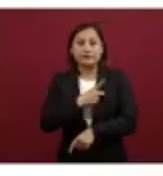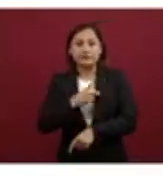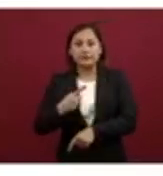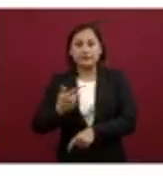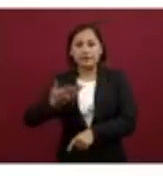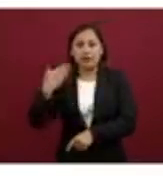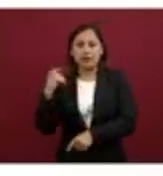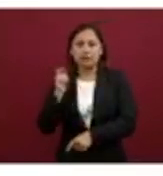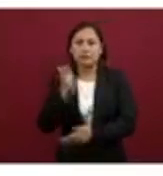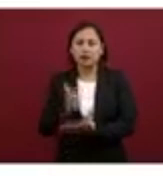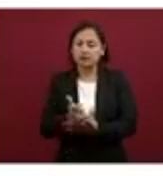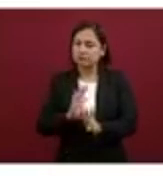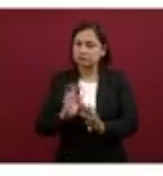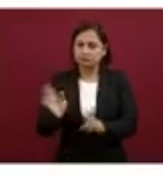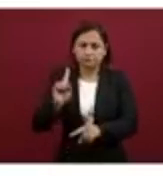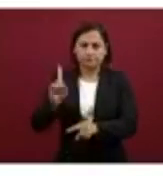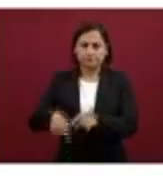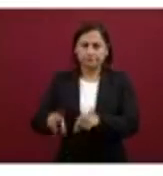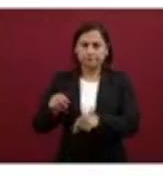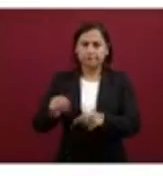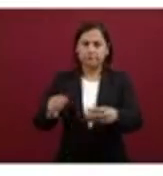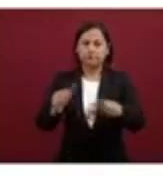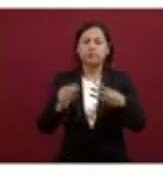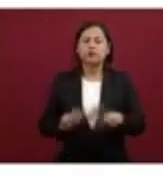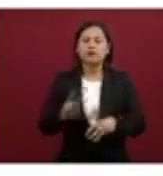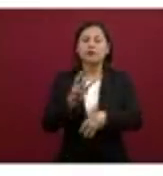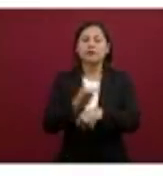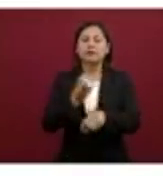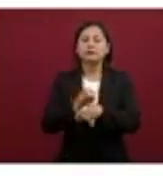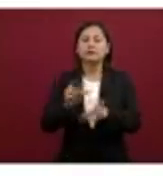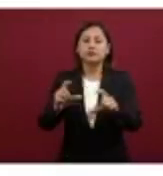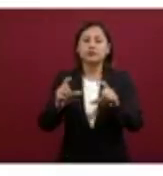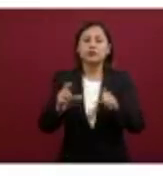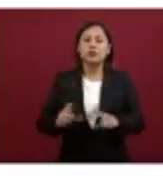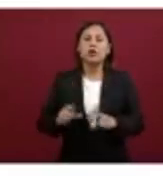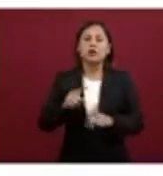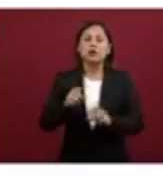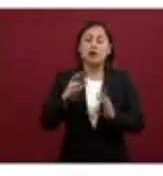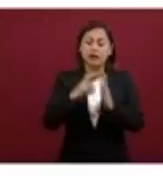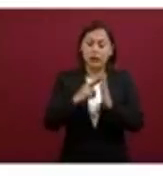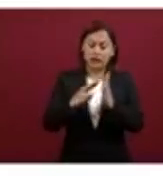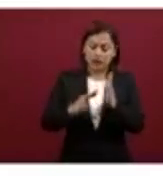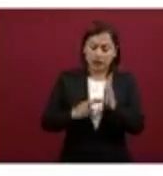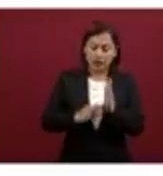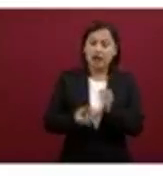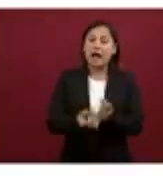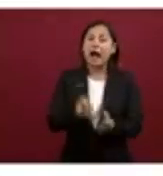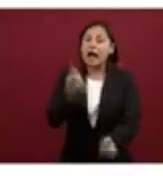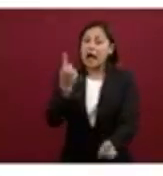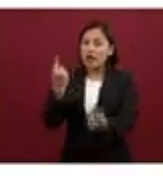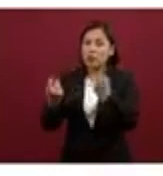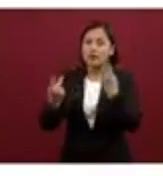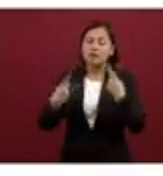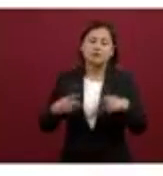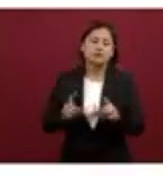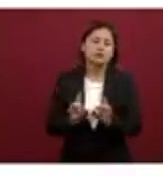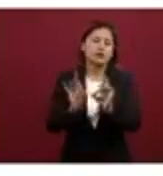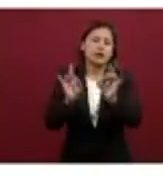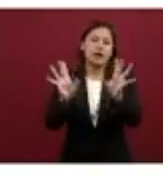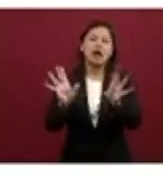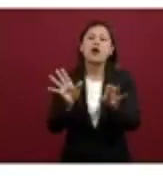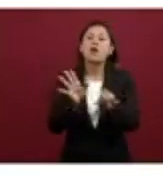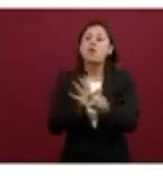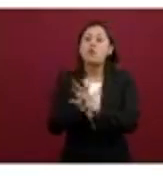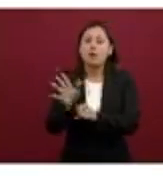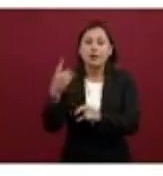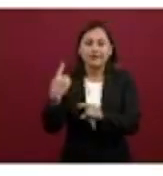Tercero, lo previsto en el artículo anterior dejará de ser aplicable únicamente a las situaciones o casos extraordinarios siguientes. Obviamente,